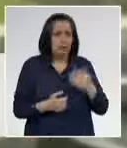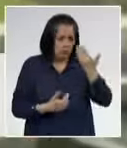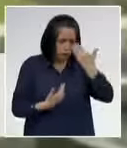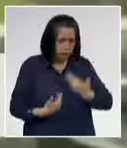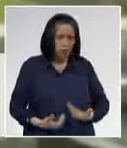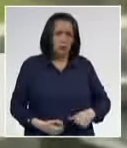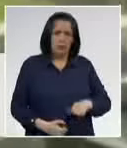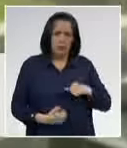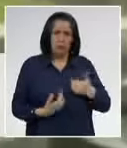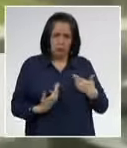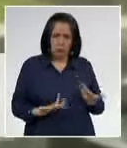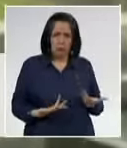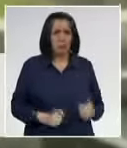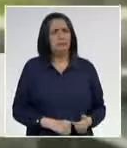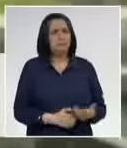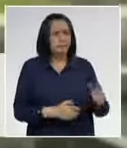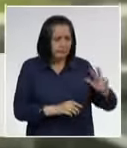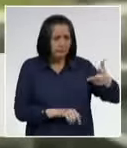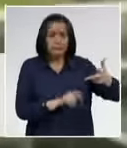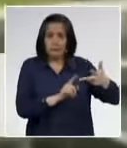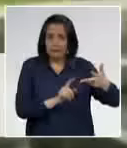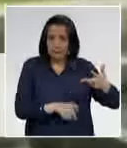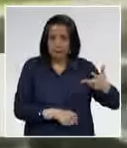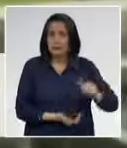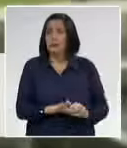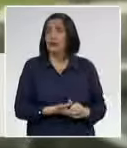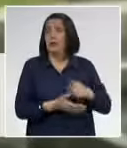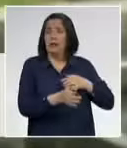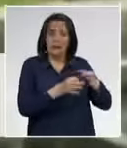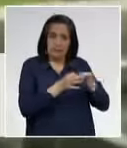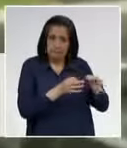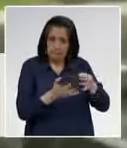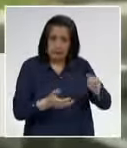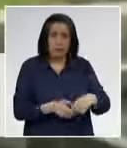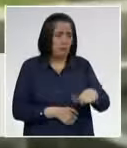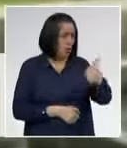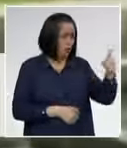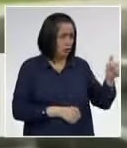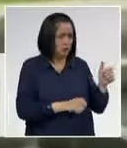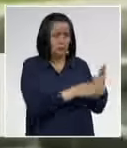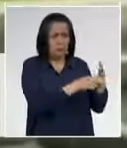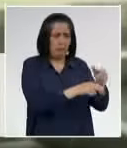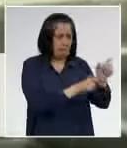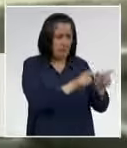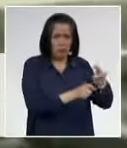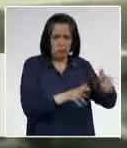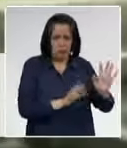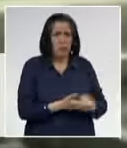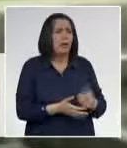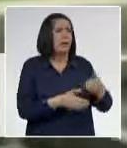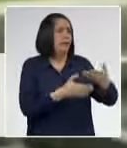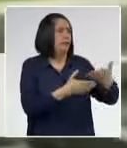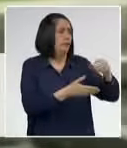y orgullo. Y en tercer lugar, han señalado a otras personas con nombres,